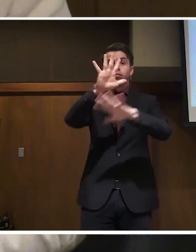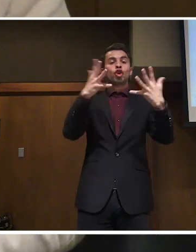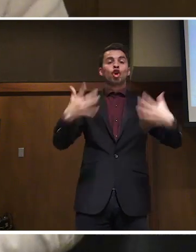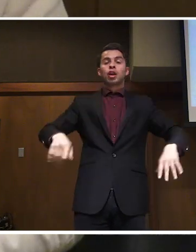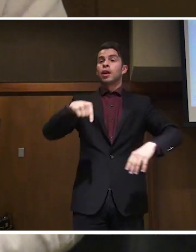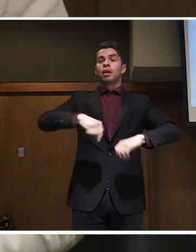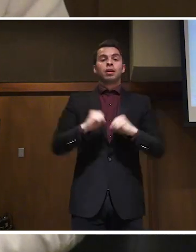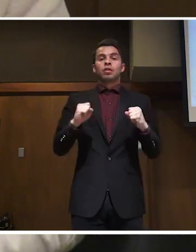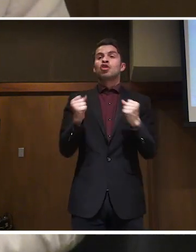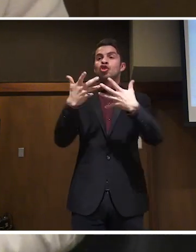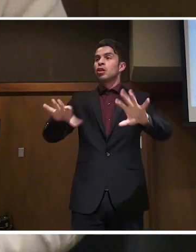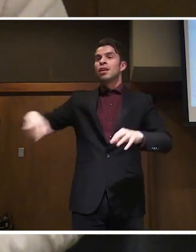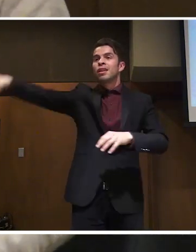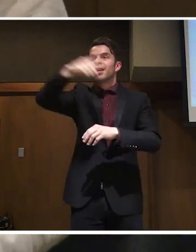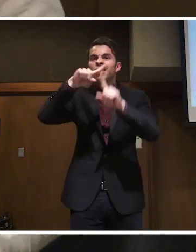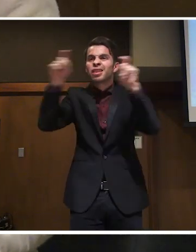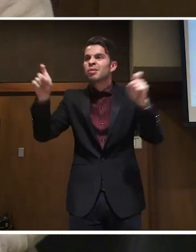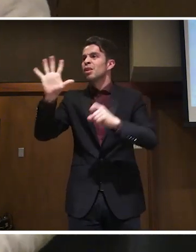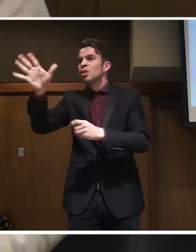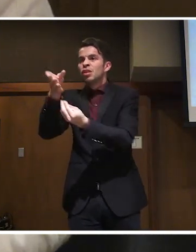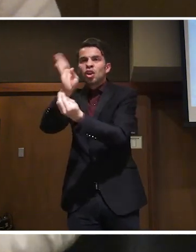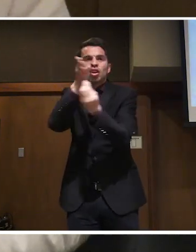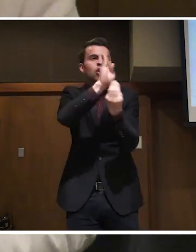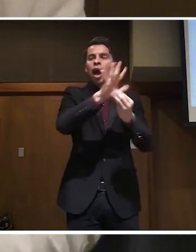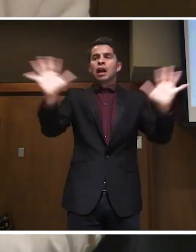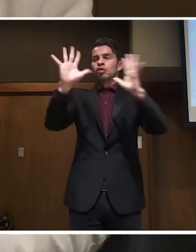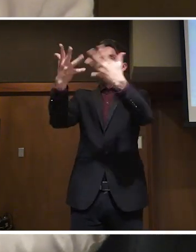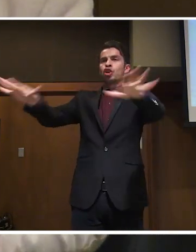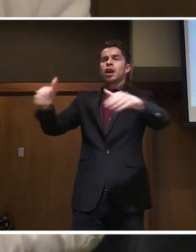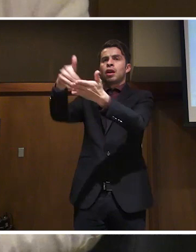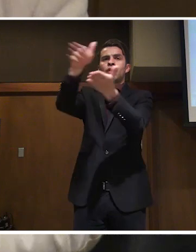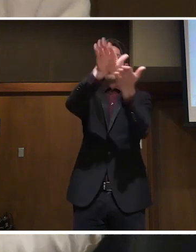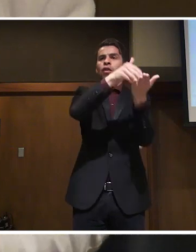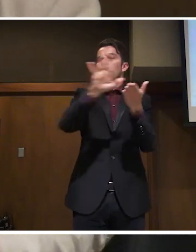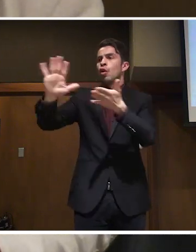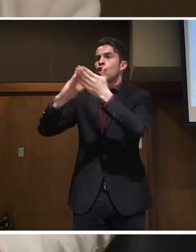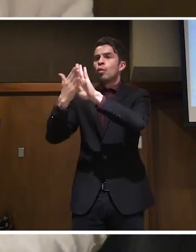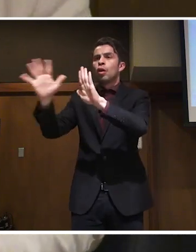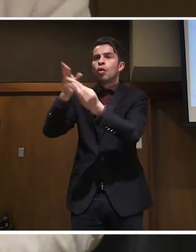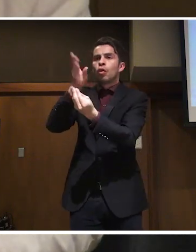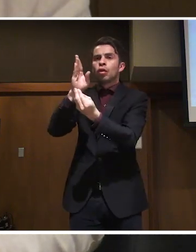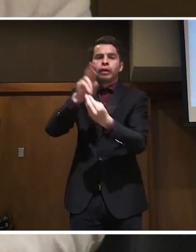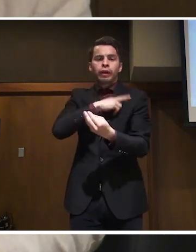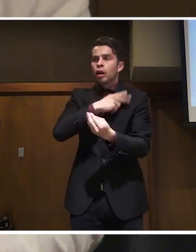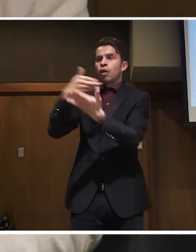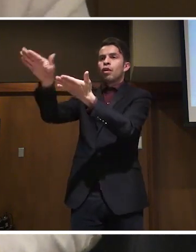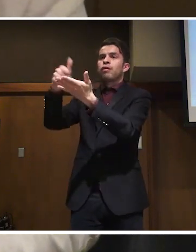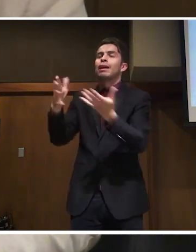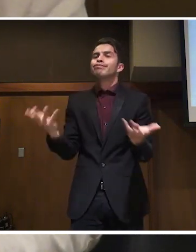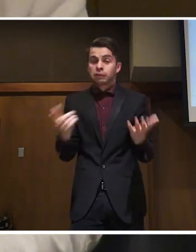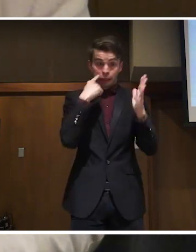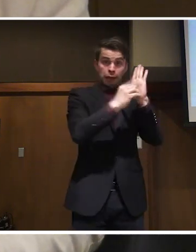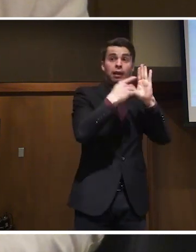Federal de Bogotá y en el estado de Boyacá. Y en ese decreto decía en parte lo siguiente: los archivos,